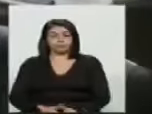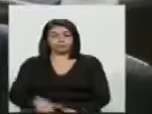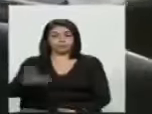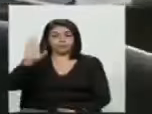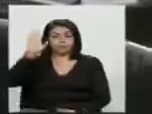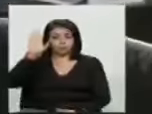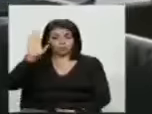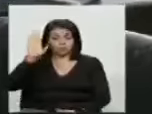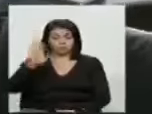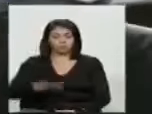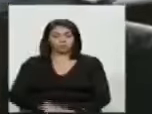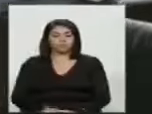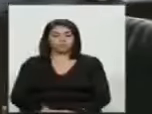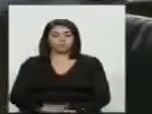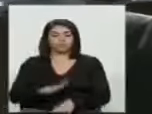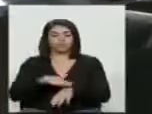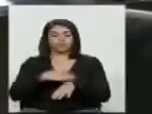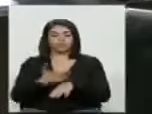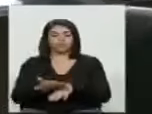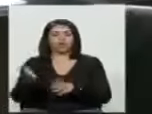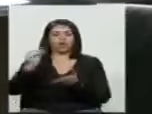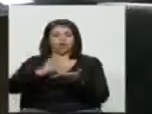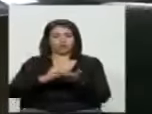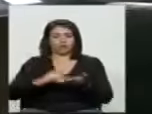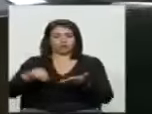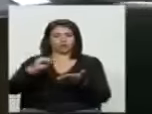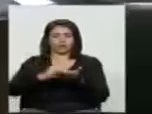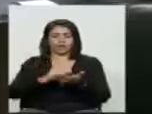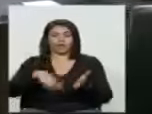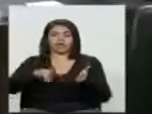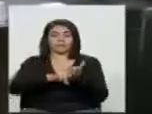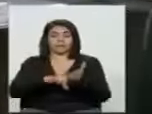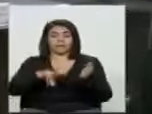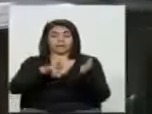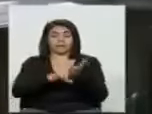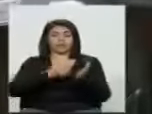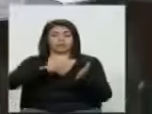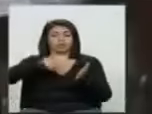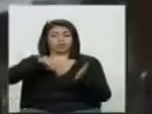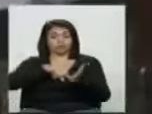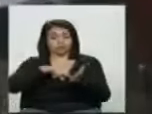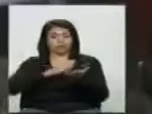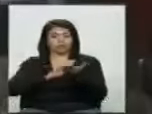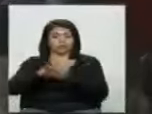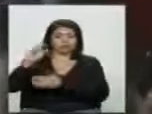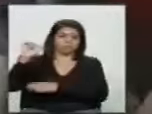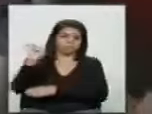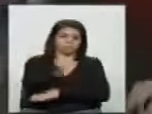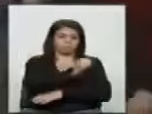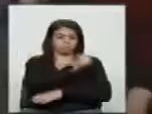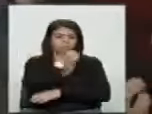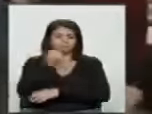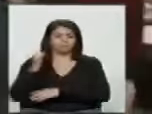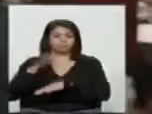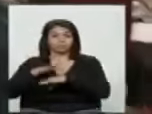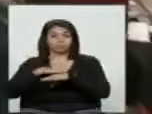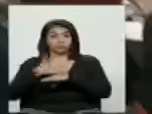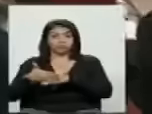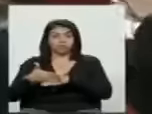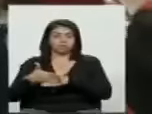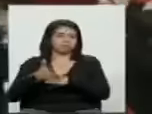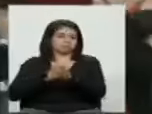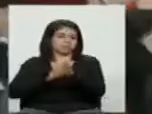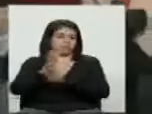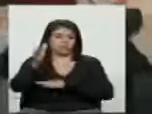¡Júrenlo! Porque ha pasado una y otra vez y los vamos a seguir derrotando por la calle del